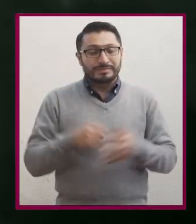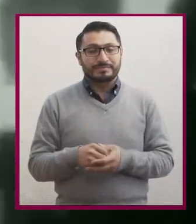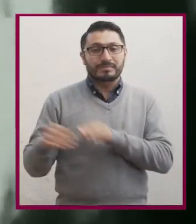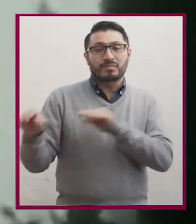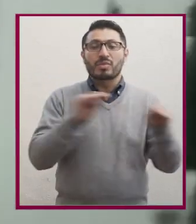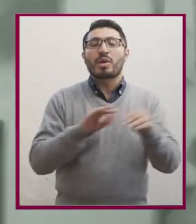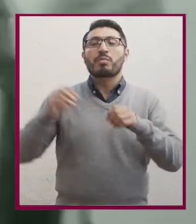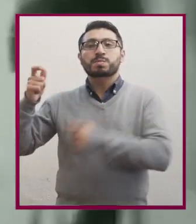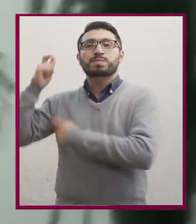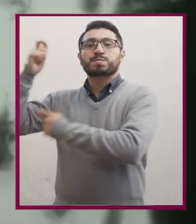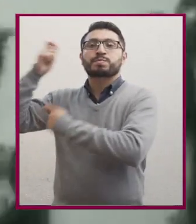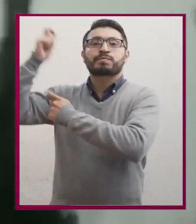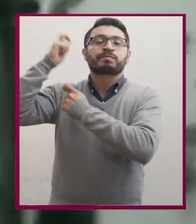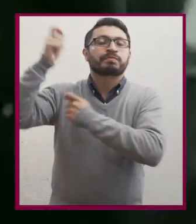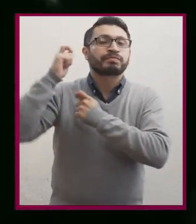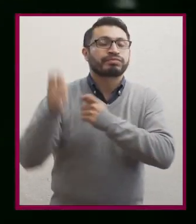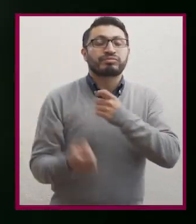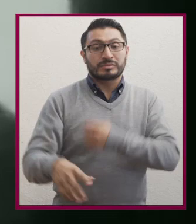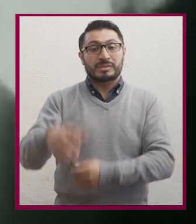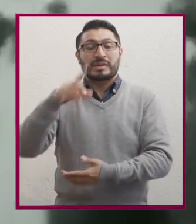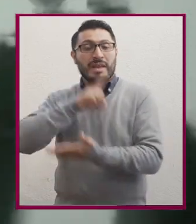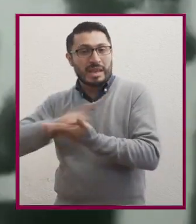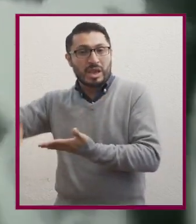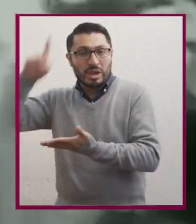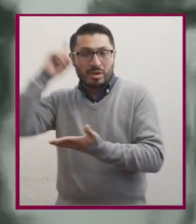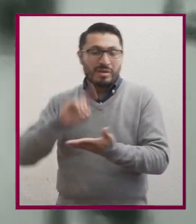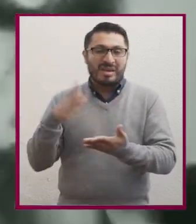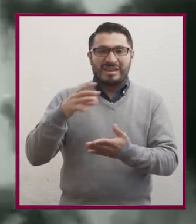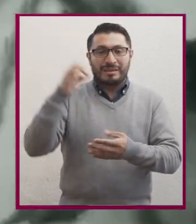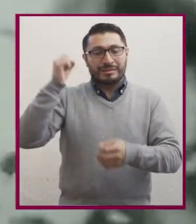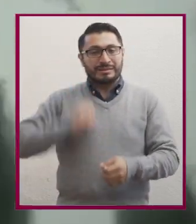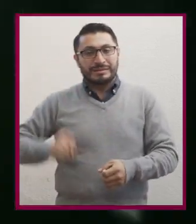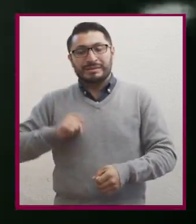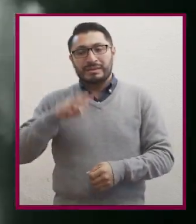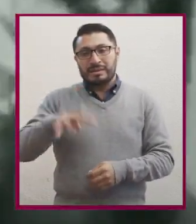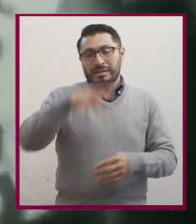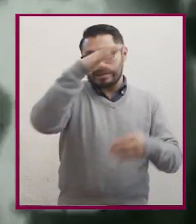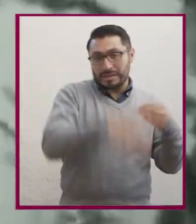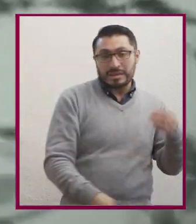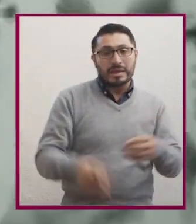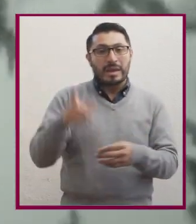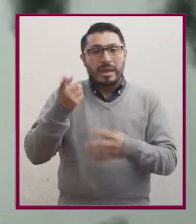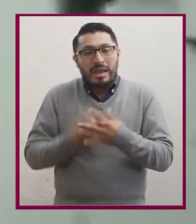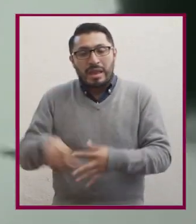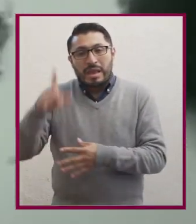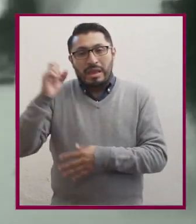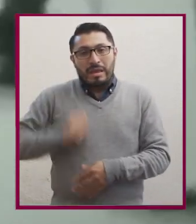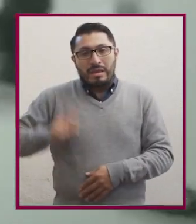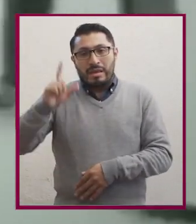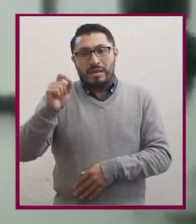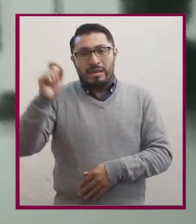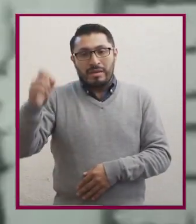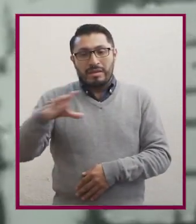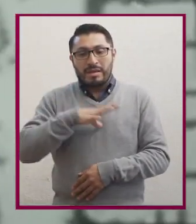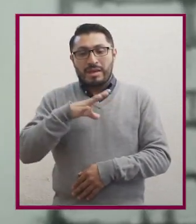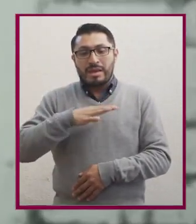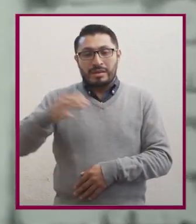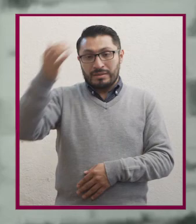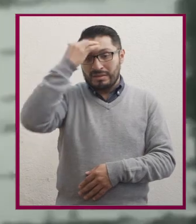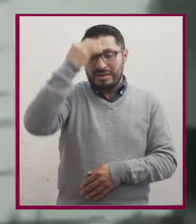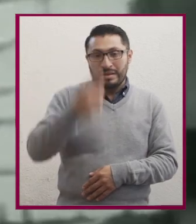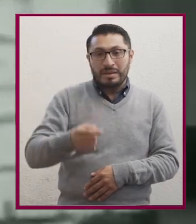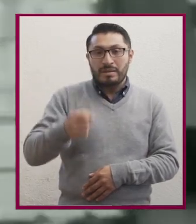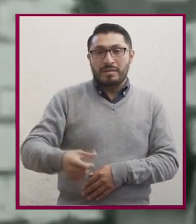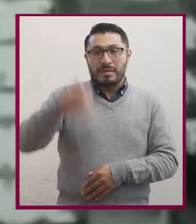movimientos y protestas por los derechos de las mujeres entre finales del siglo XIX y principios del XX se les conoce como